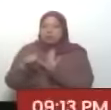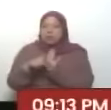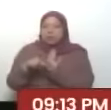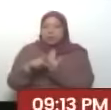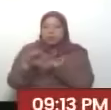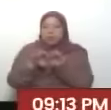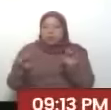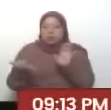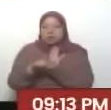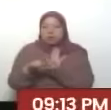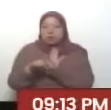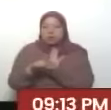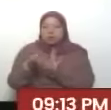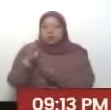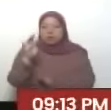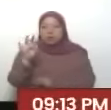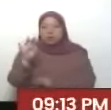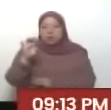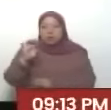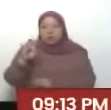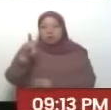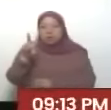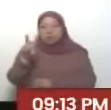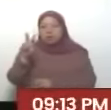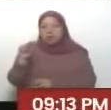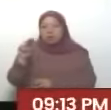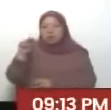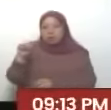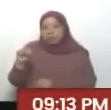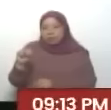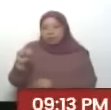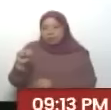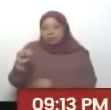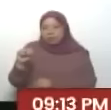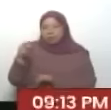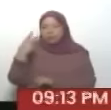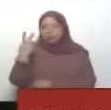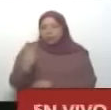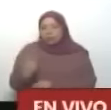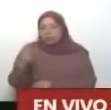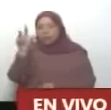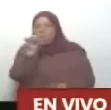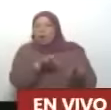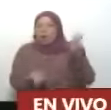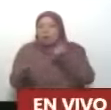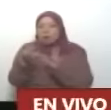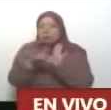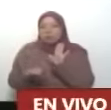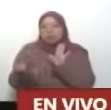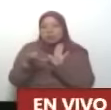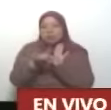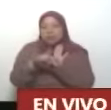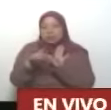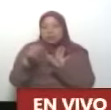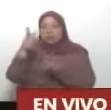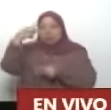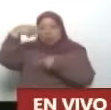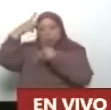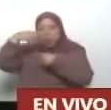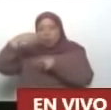Estudiantes de Educación Media, la FEBEM. Y los dos, bueno, recorrieron los liceos, en las redes